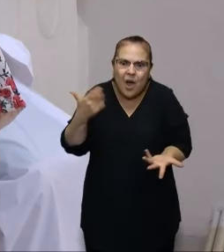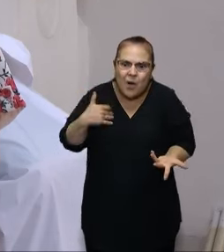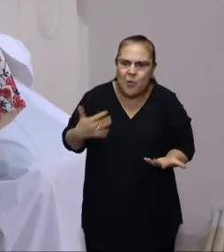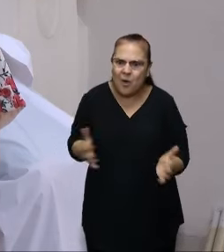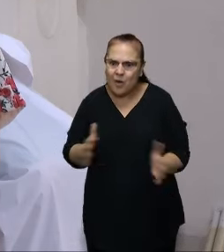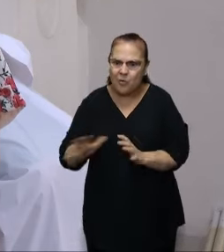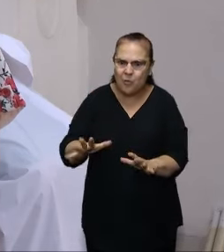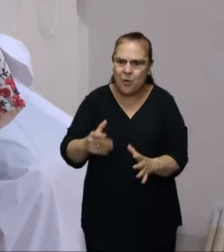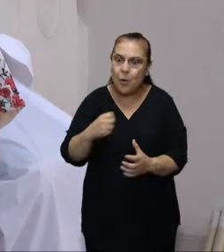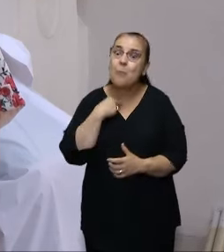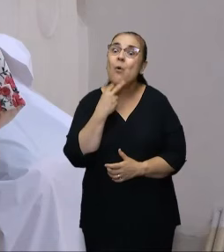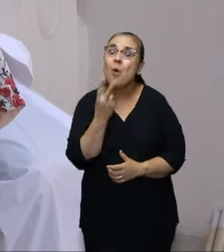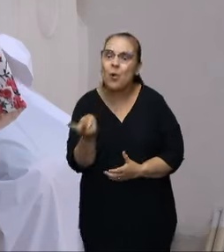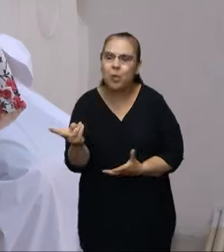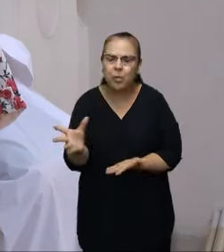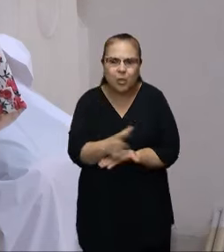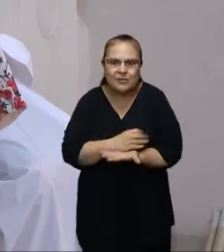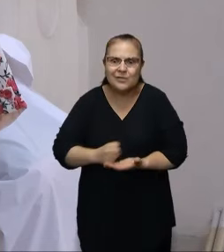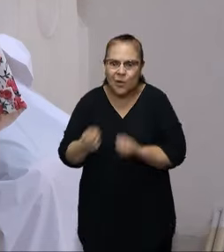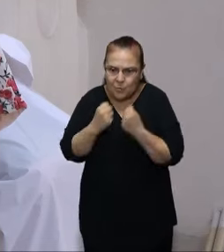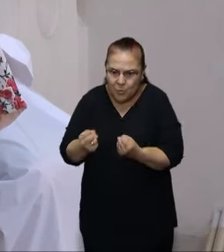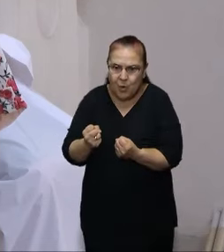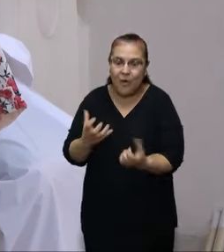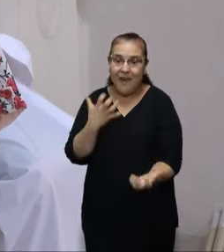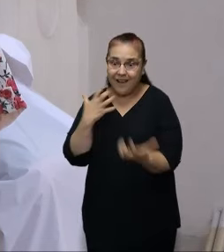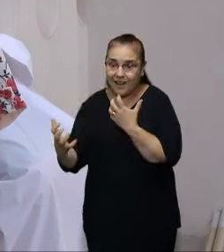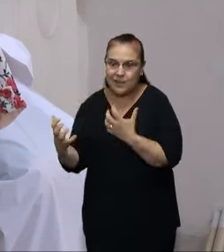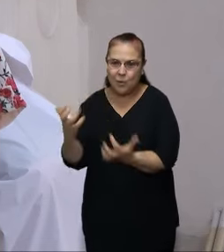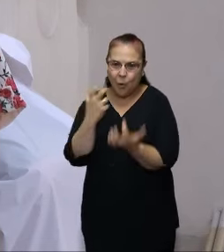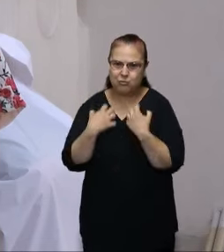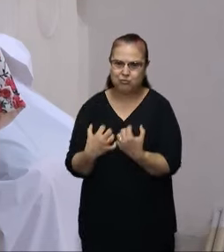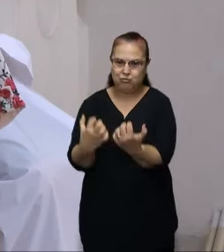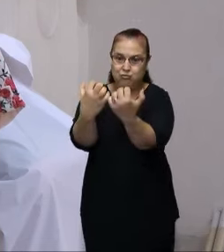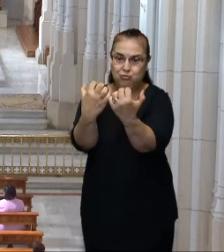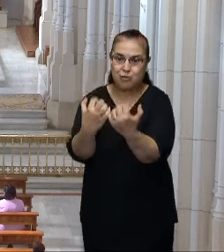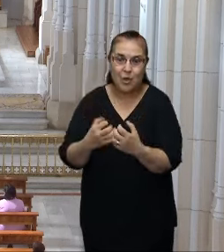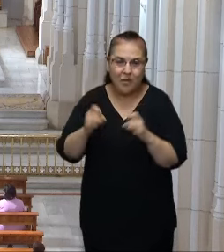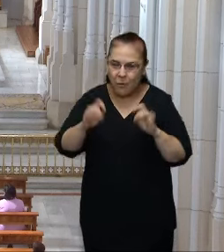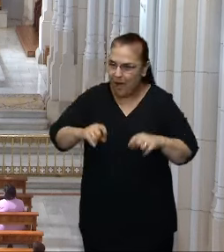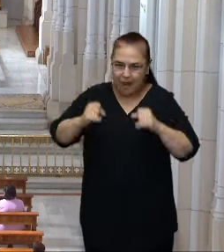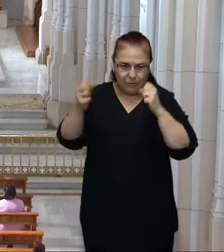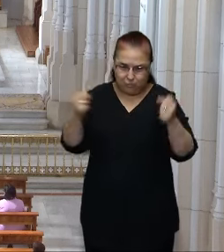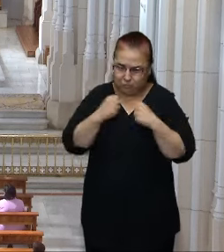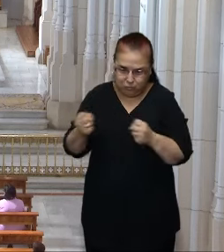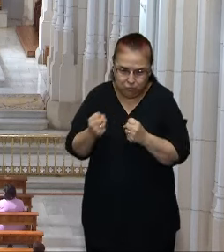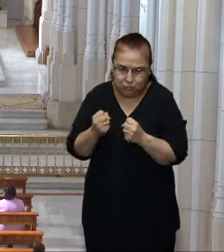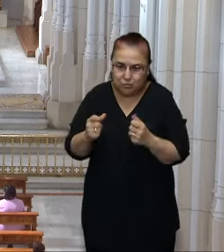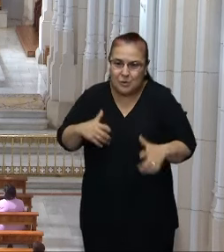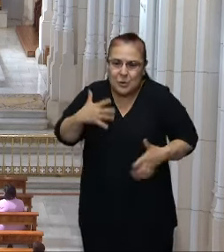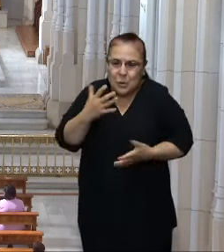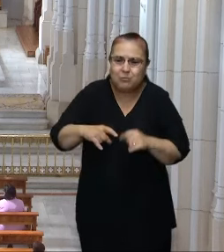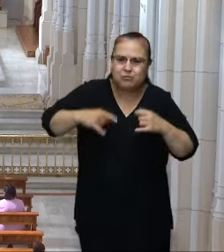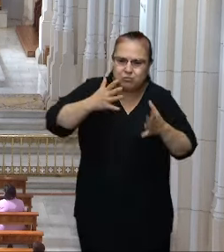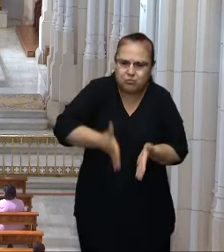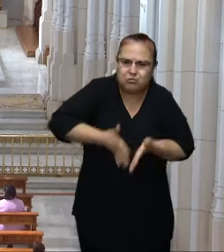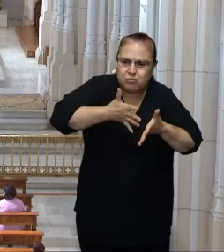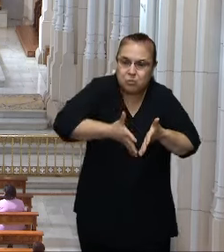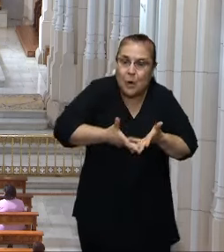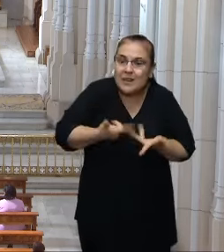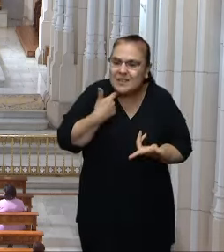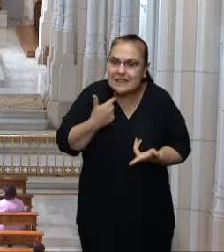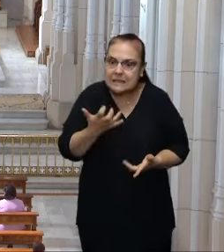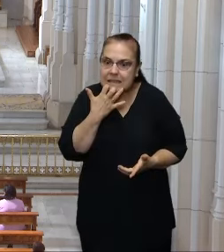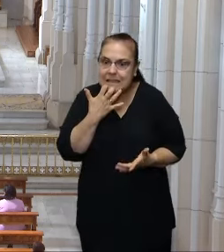voz del todopoderoso como griterío de multitudes como estruendo de tropas cuando se